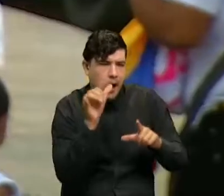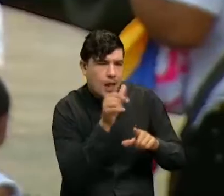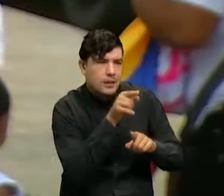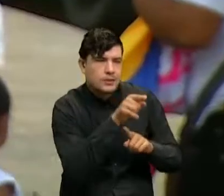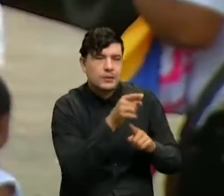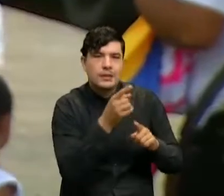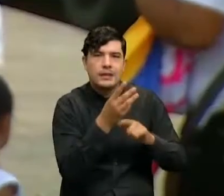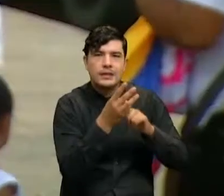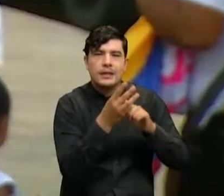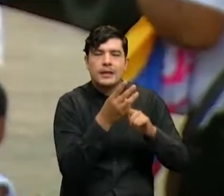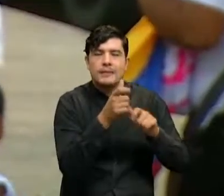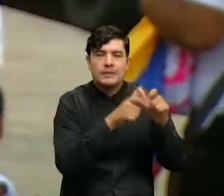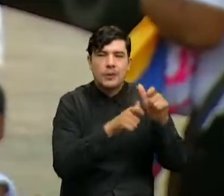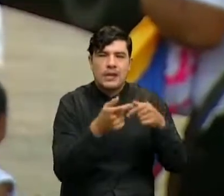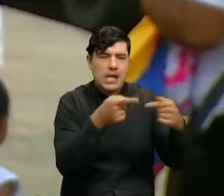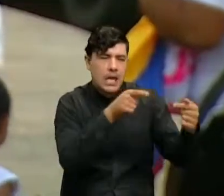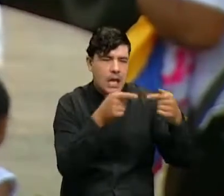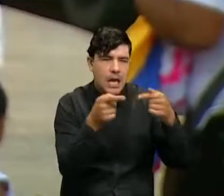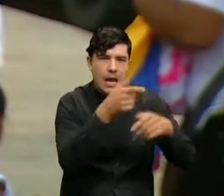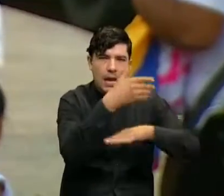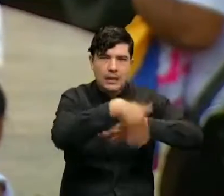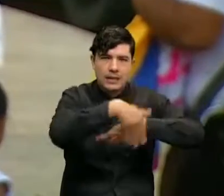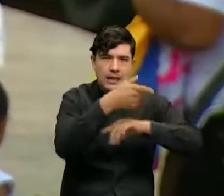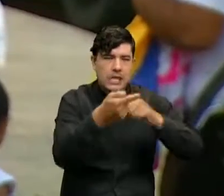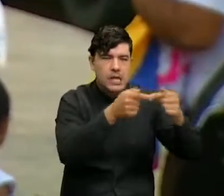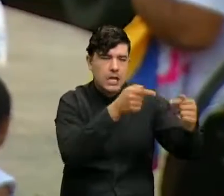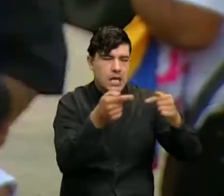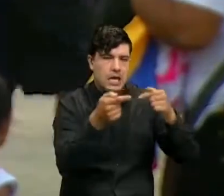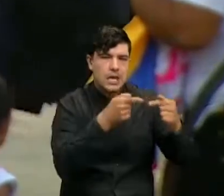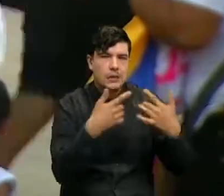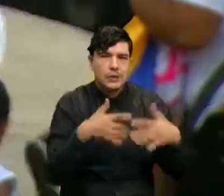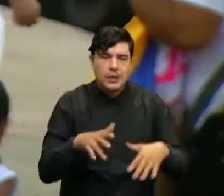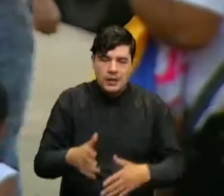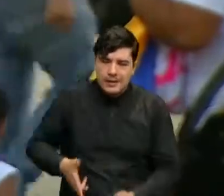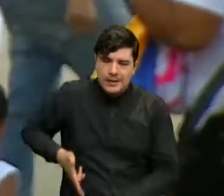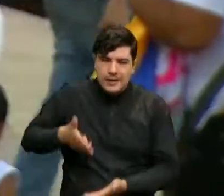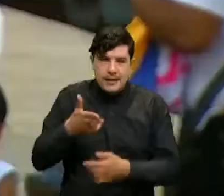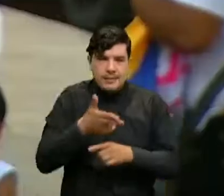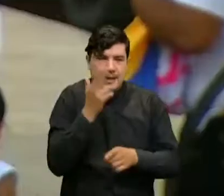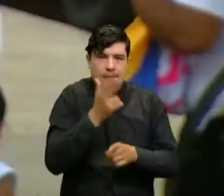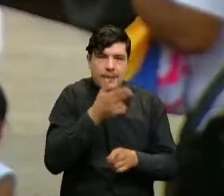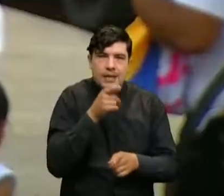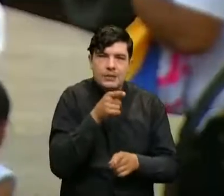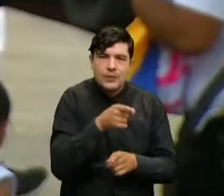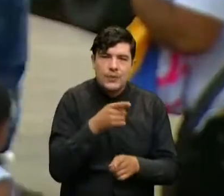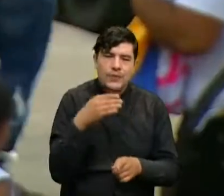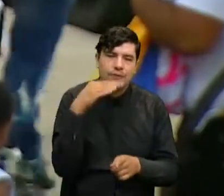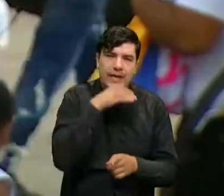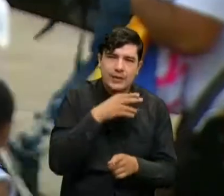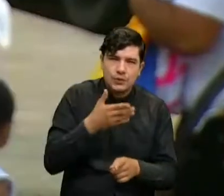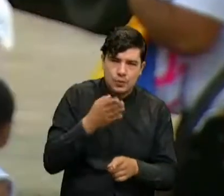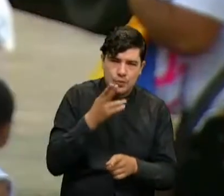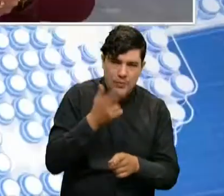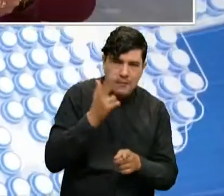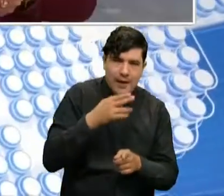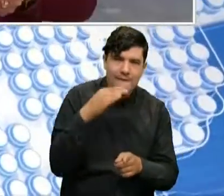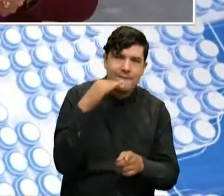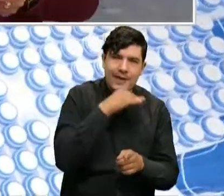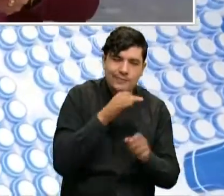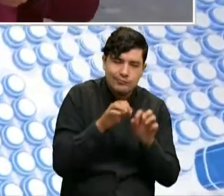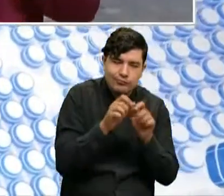contacto directo con nuestra corresponsal Tatiana García en Ocaña. Tatiana, buenas tardes. ¿Dónde ocurrieron principalmente estos hechos?